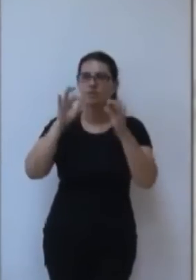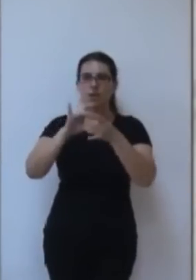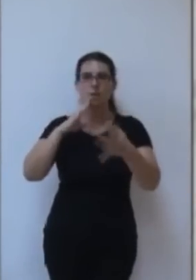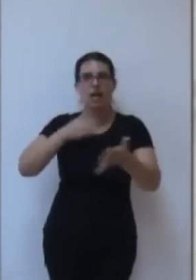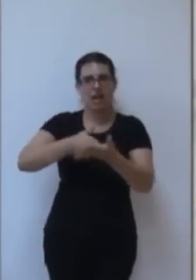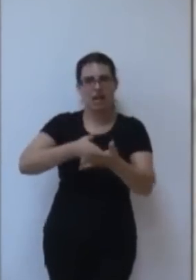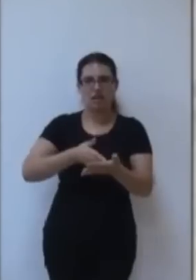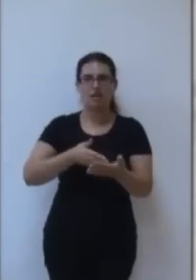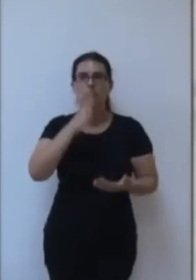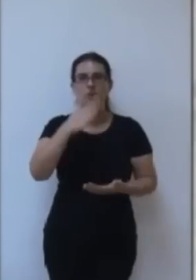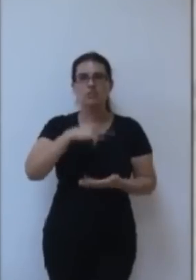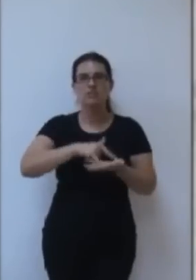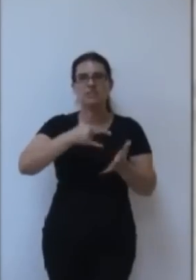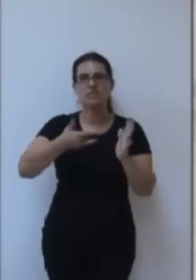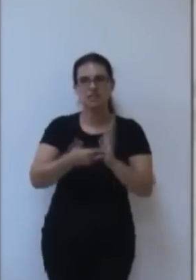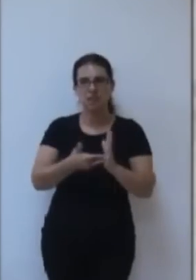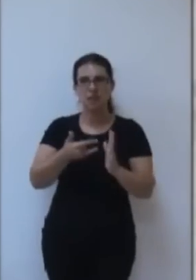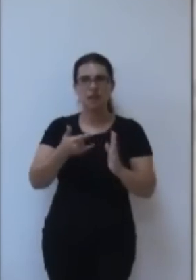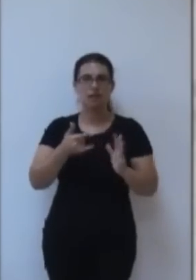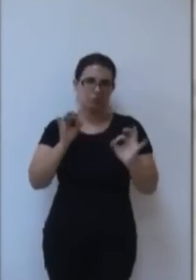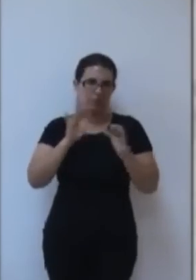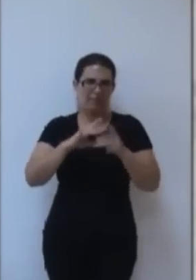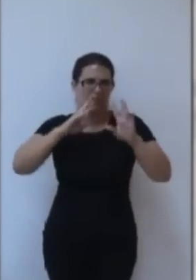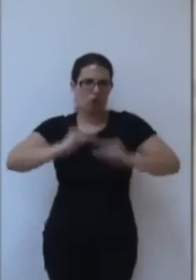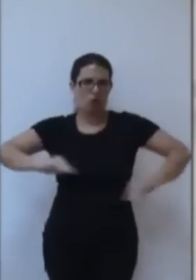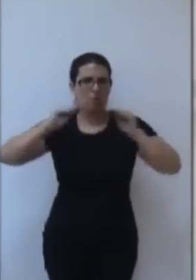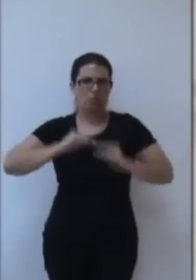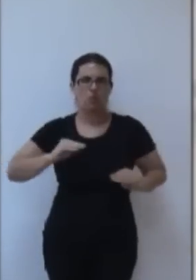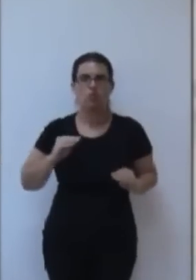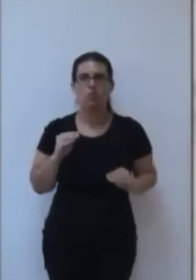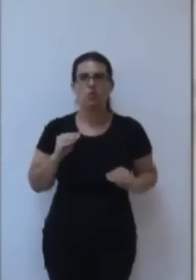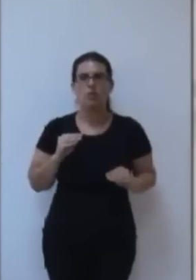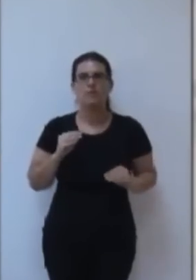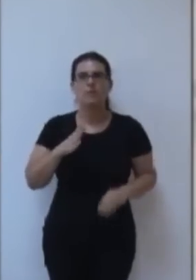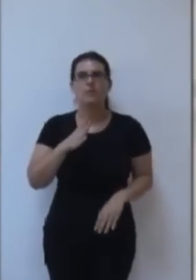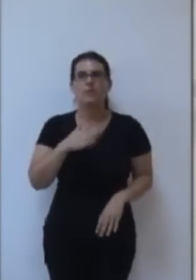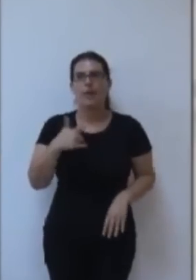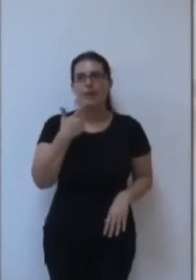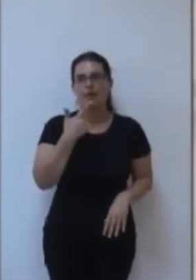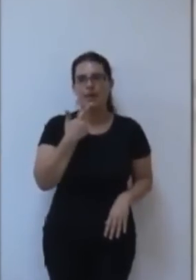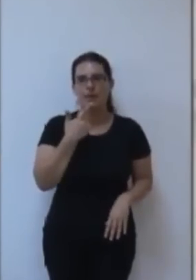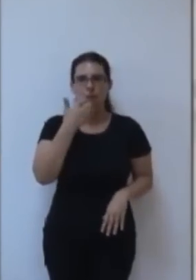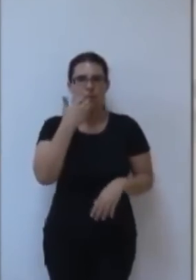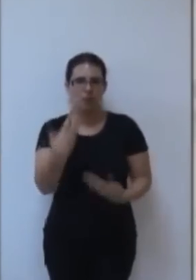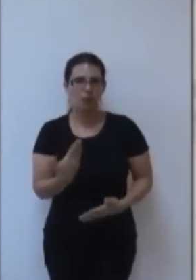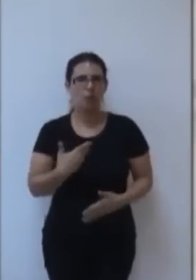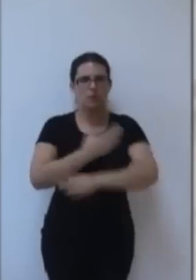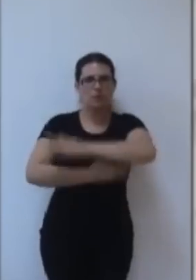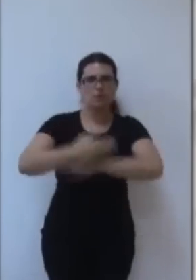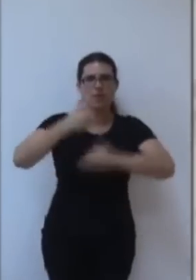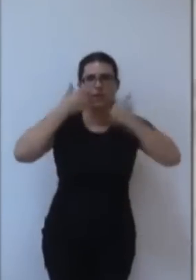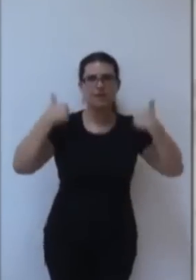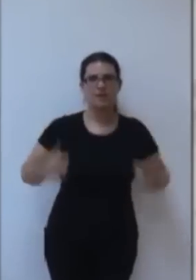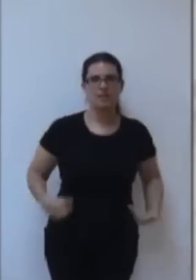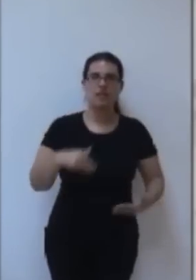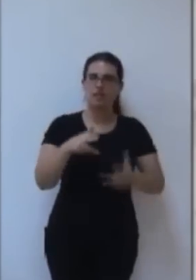¿no? Es un sistema de formación en el que, así como para la discapacidad física hay que